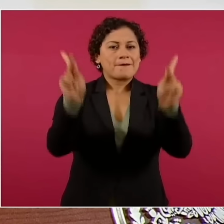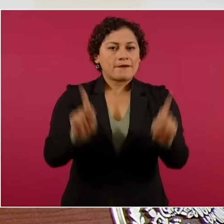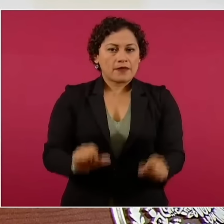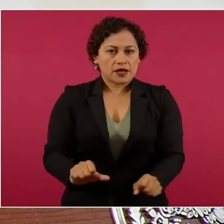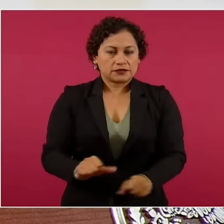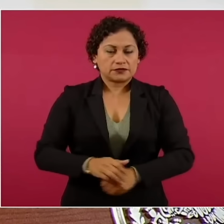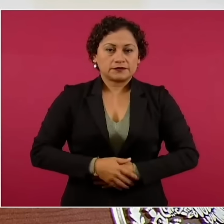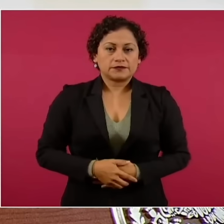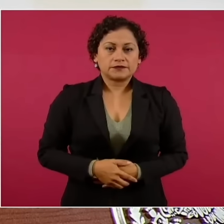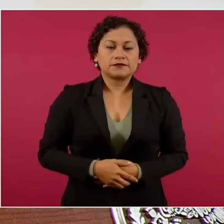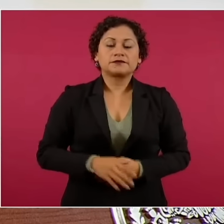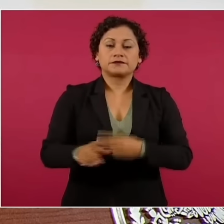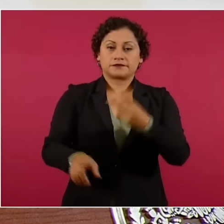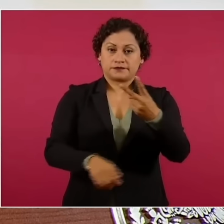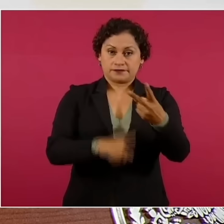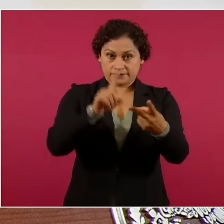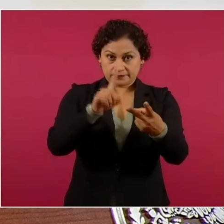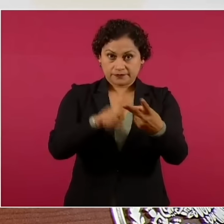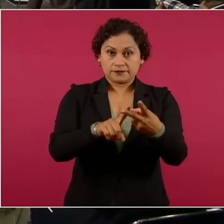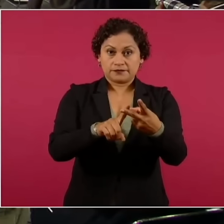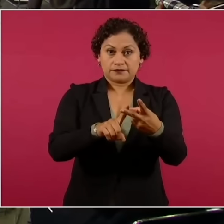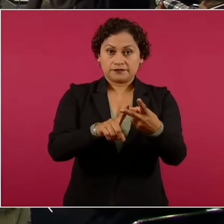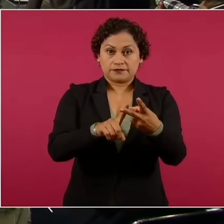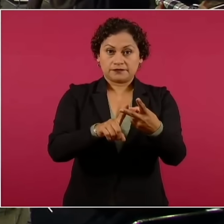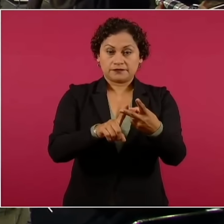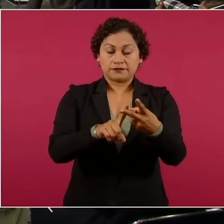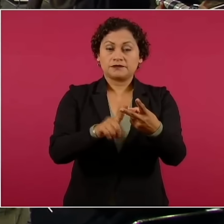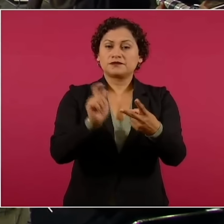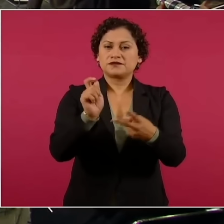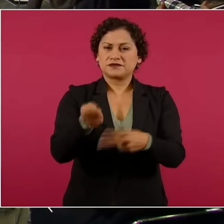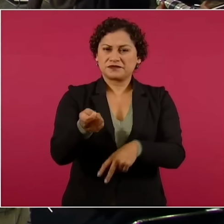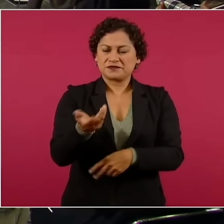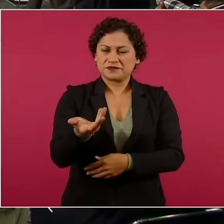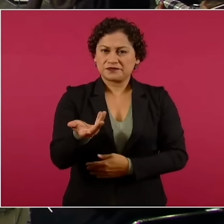El canciller. Segundo, que